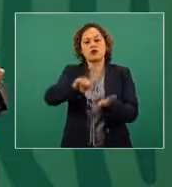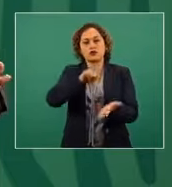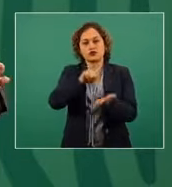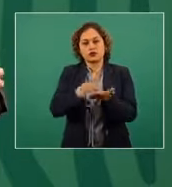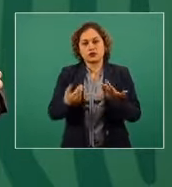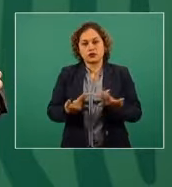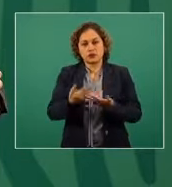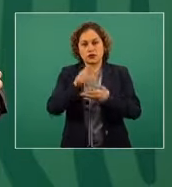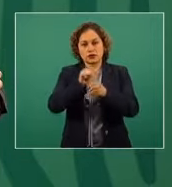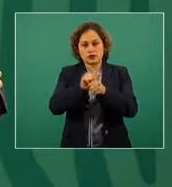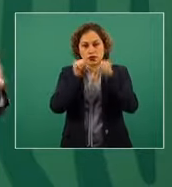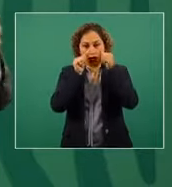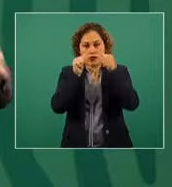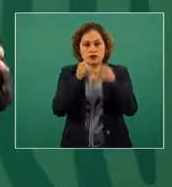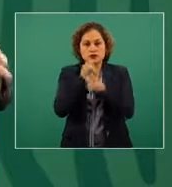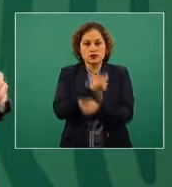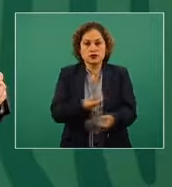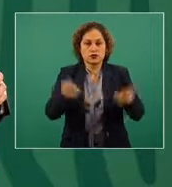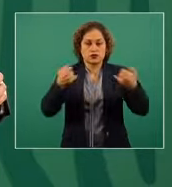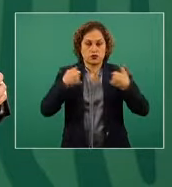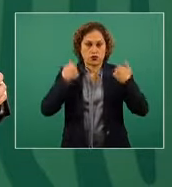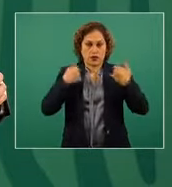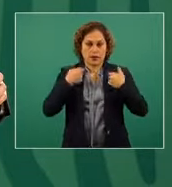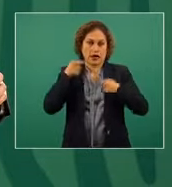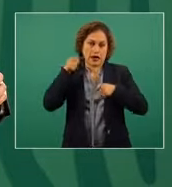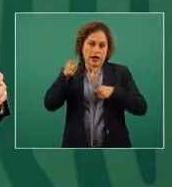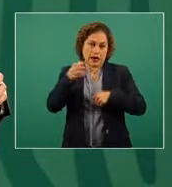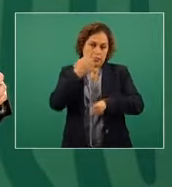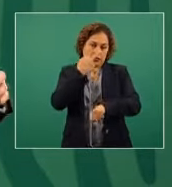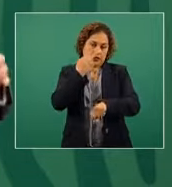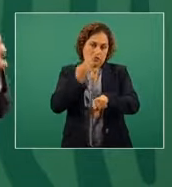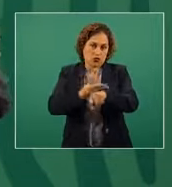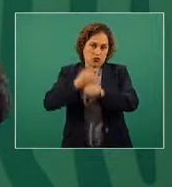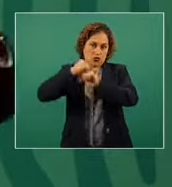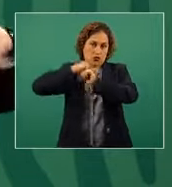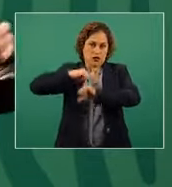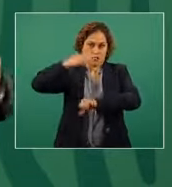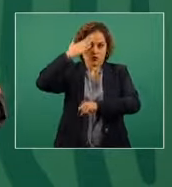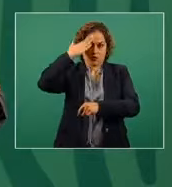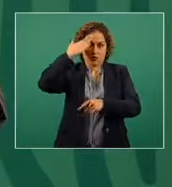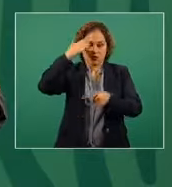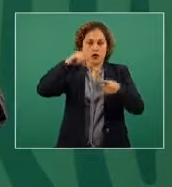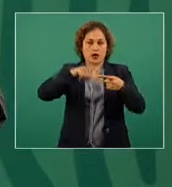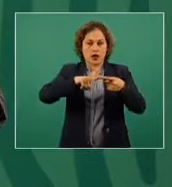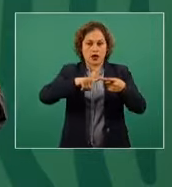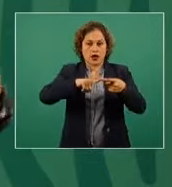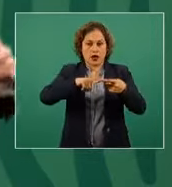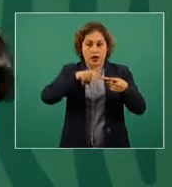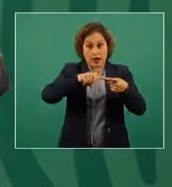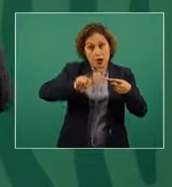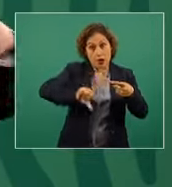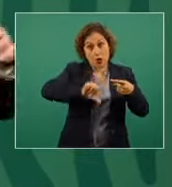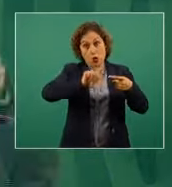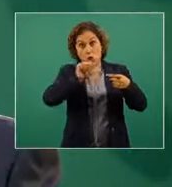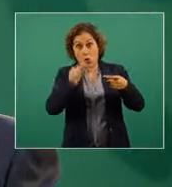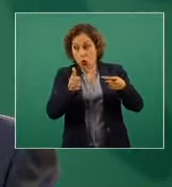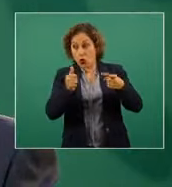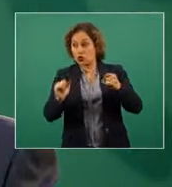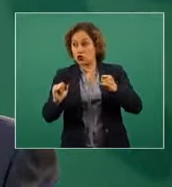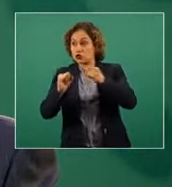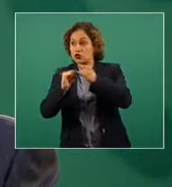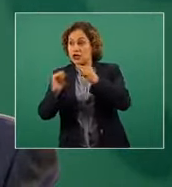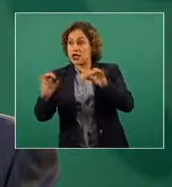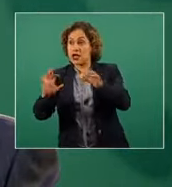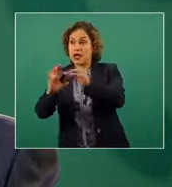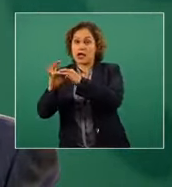la Infancia y la Adolescencia, que es el centro responsable de la vacunación, el único que participa en eso, sino participan todas las